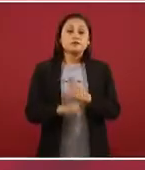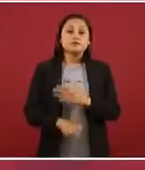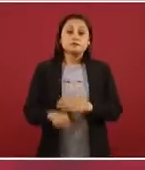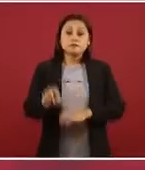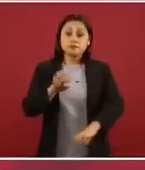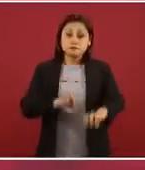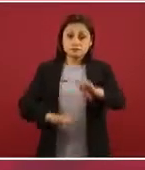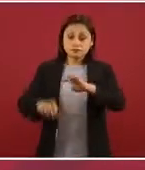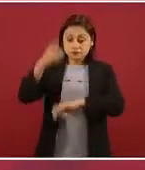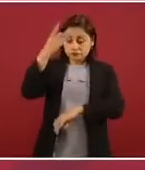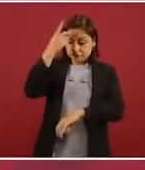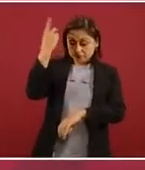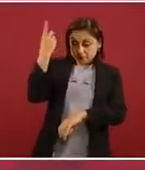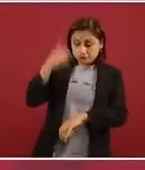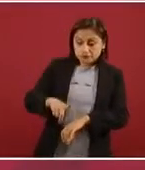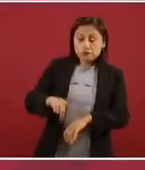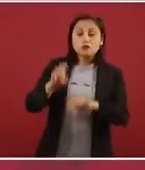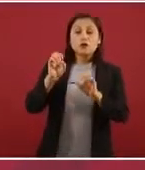esa